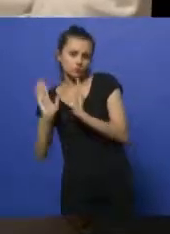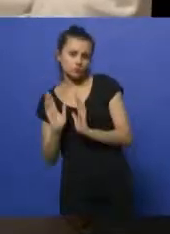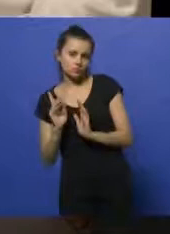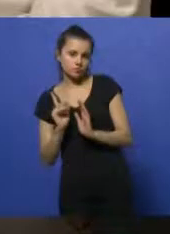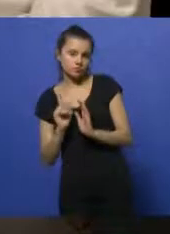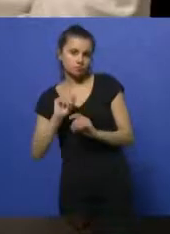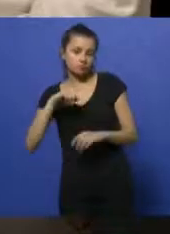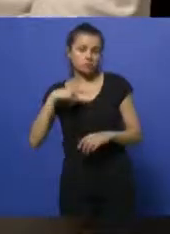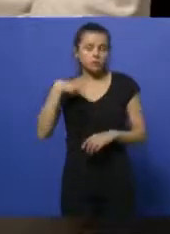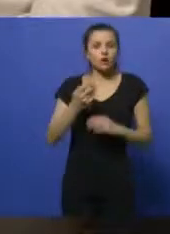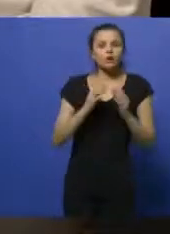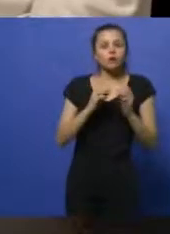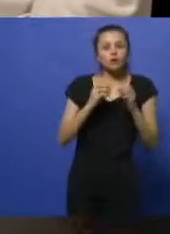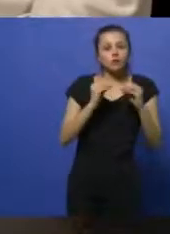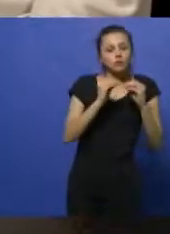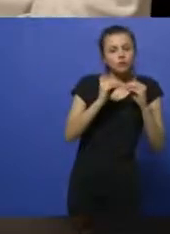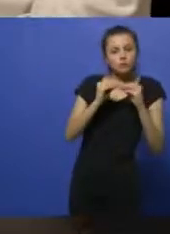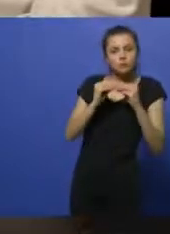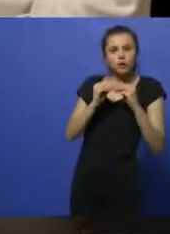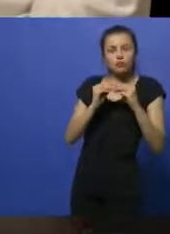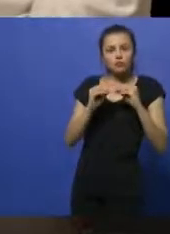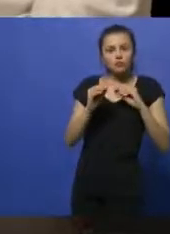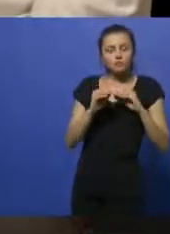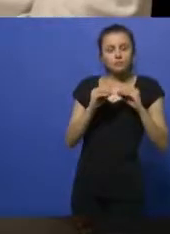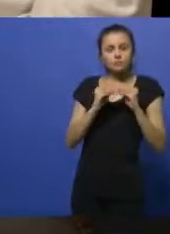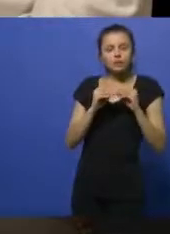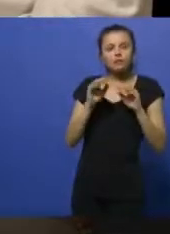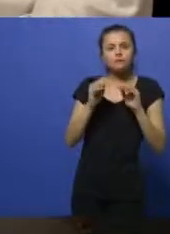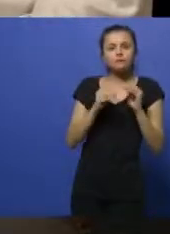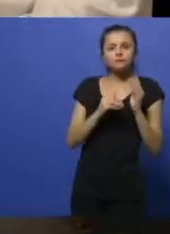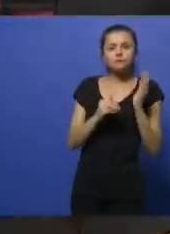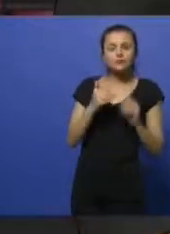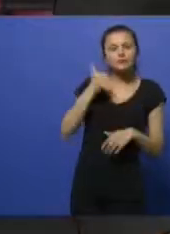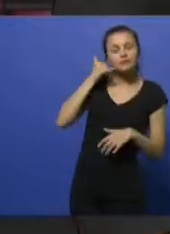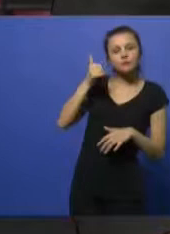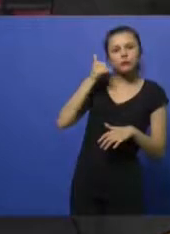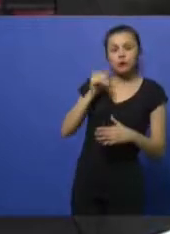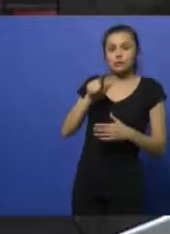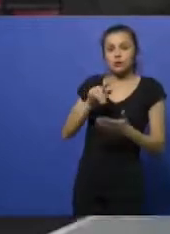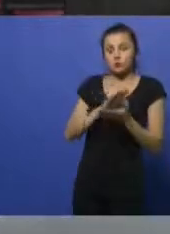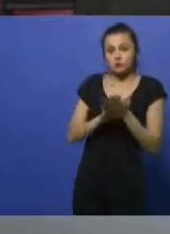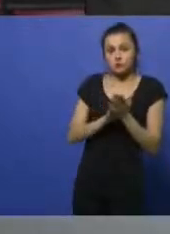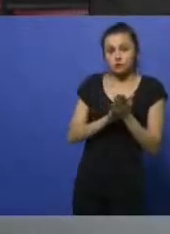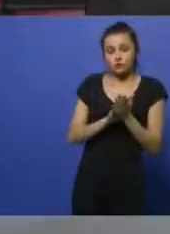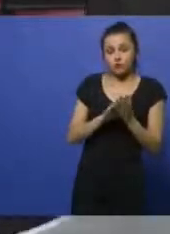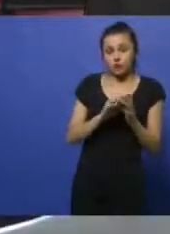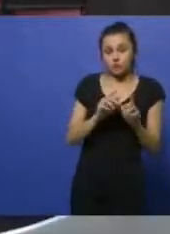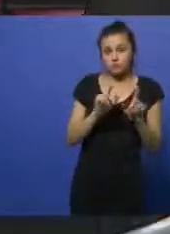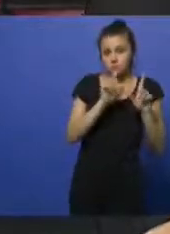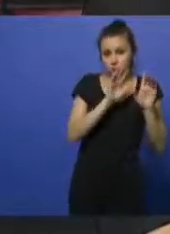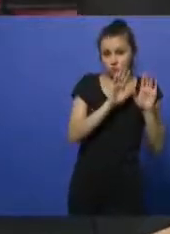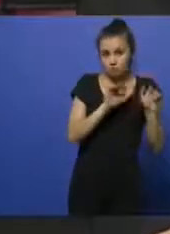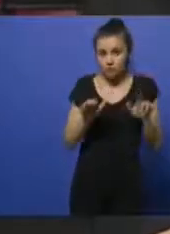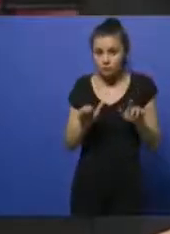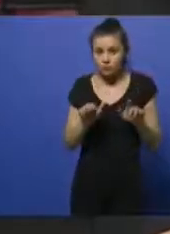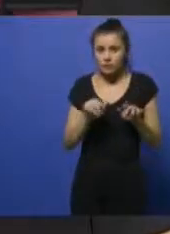Después compañeros de la organización recibieron llamadas que, bueno, que al otro día si ocurría lo mismo, se iba a